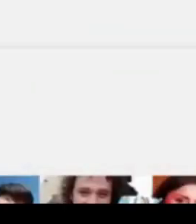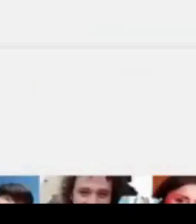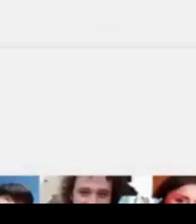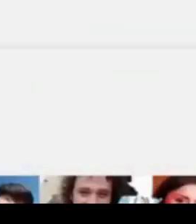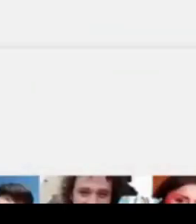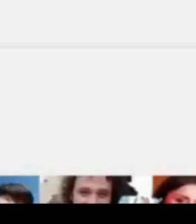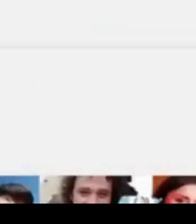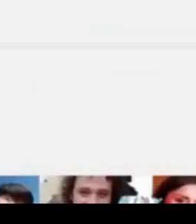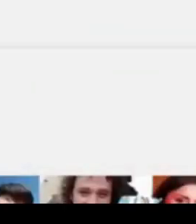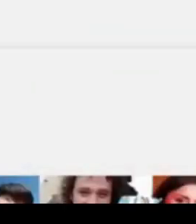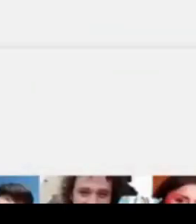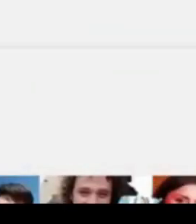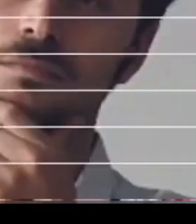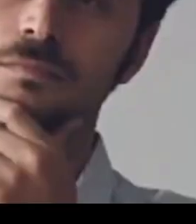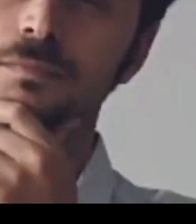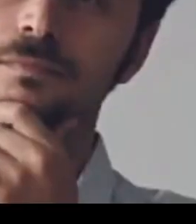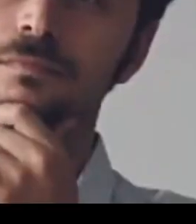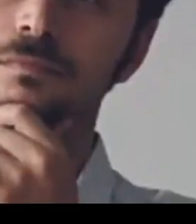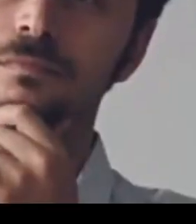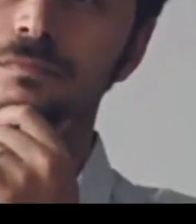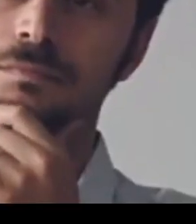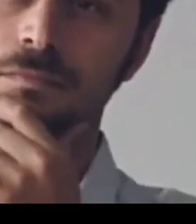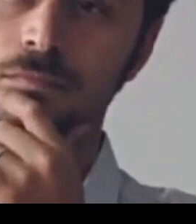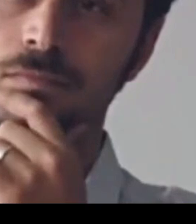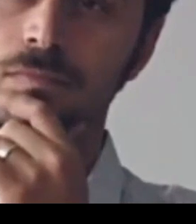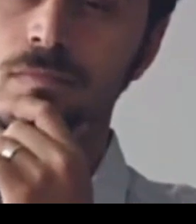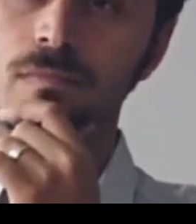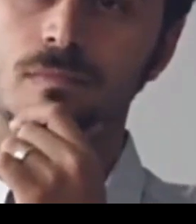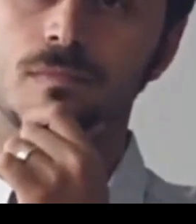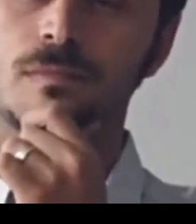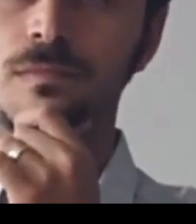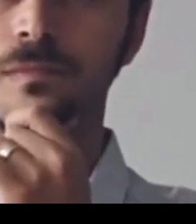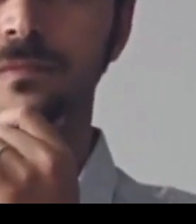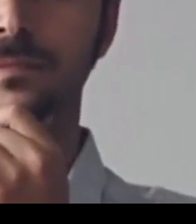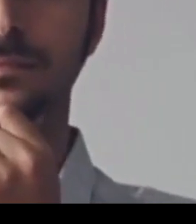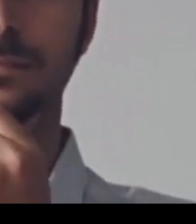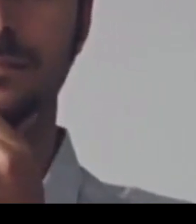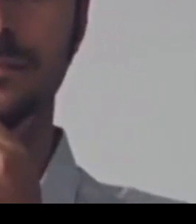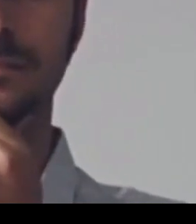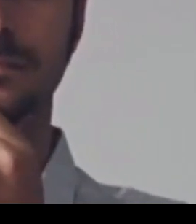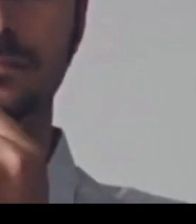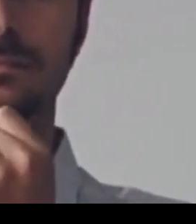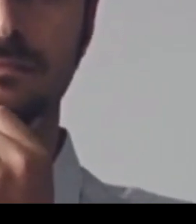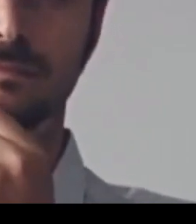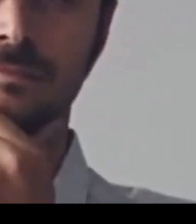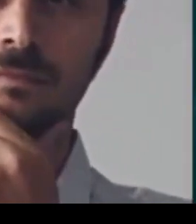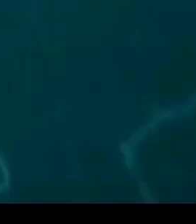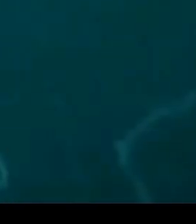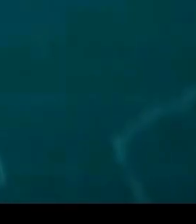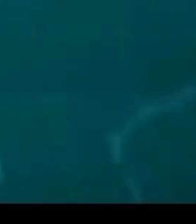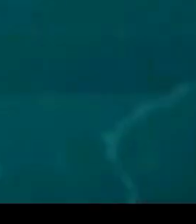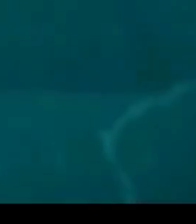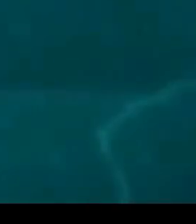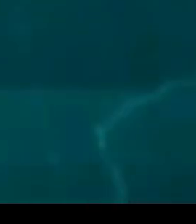de notificaciones para no perderse de los nuevos videos. También les recuerdo que ustedes tienen la última opinión en la cajita de comentarios. Así